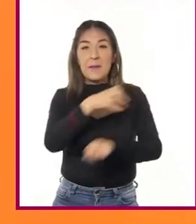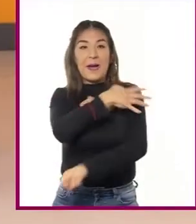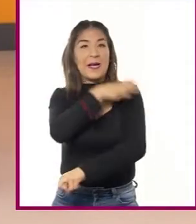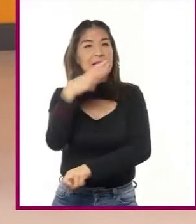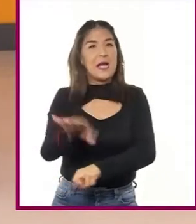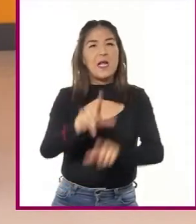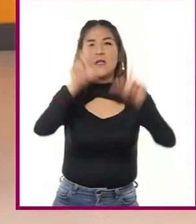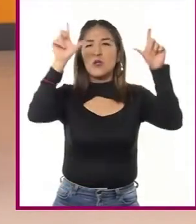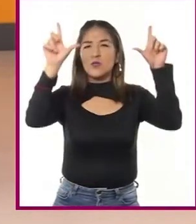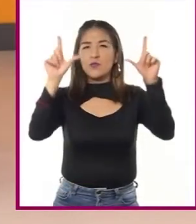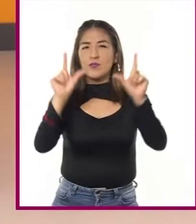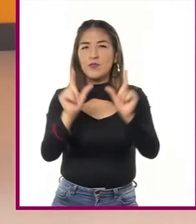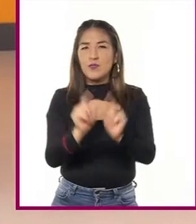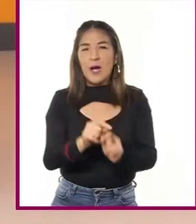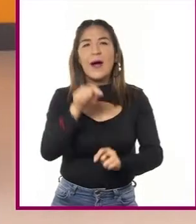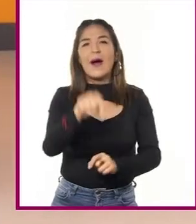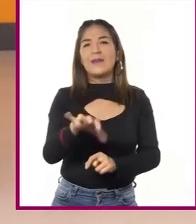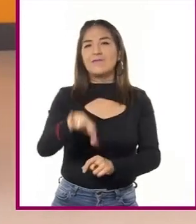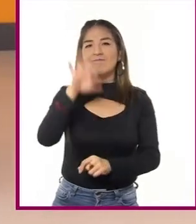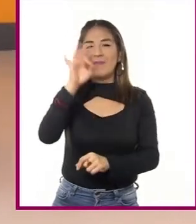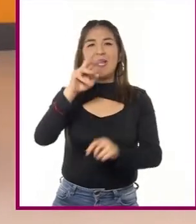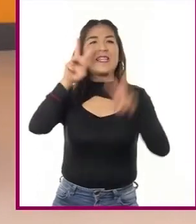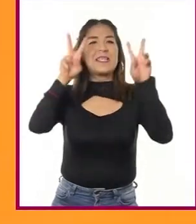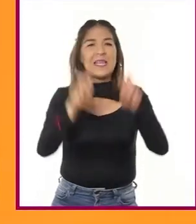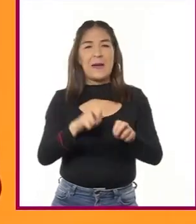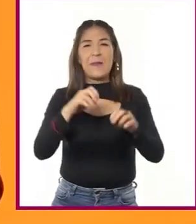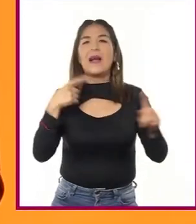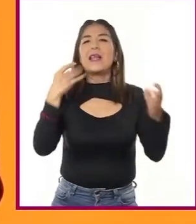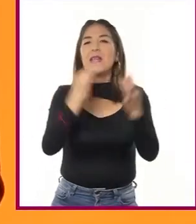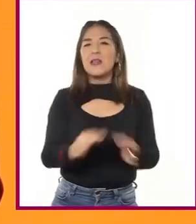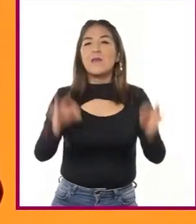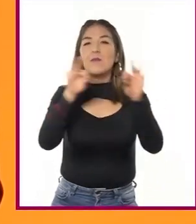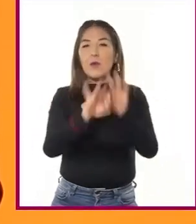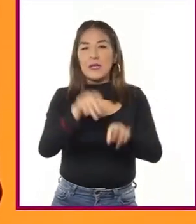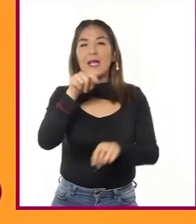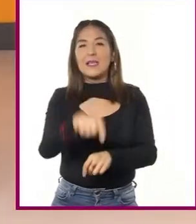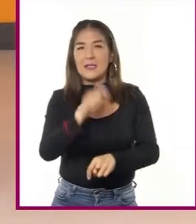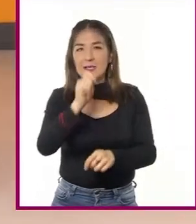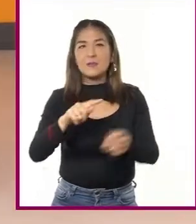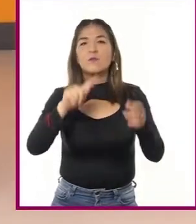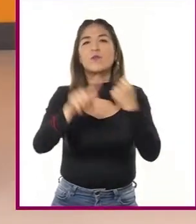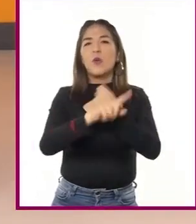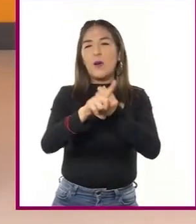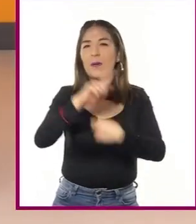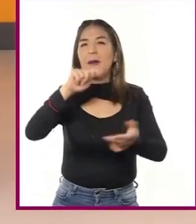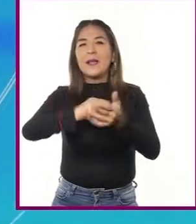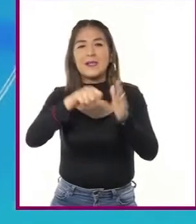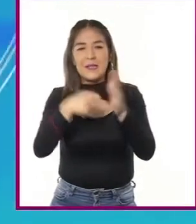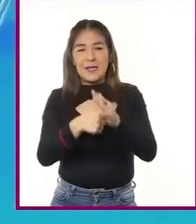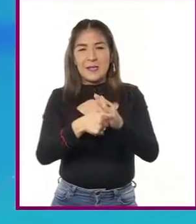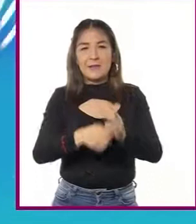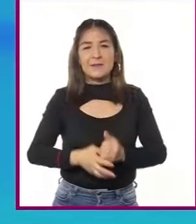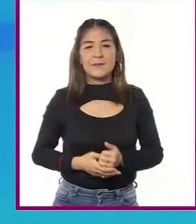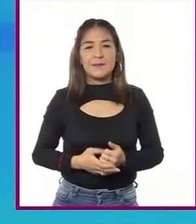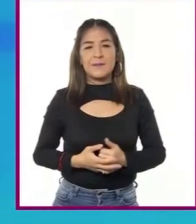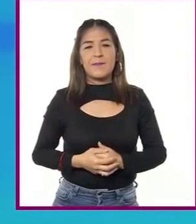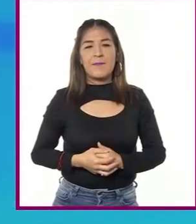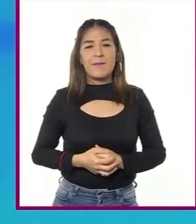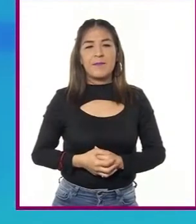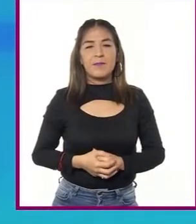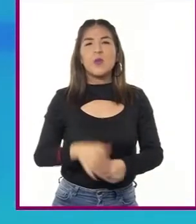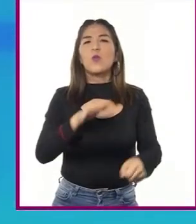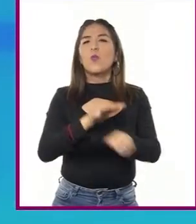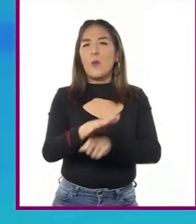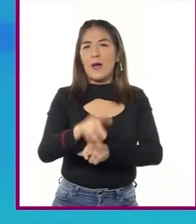particular. Para lograrlo, recordemos el problema técnico y los requerimientos planteados. El problema